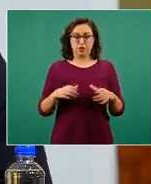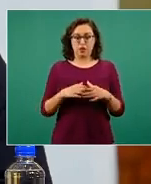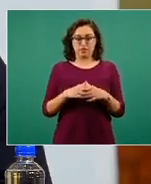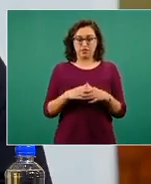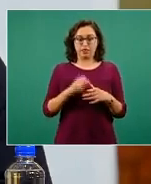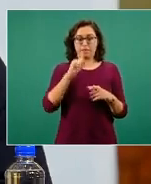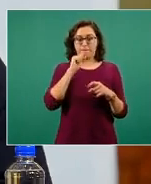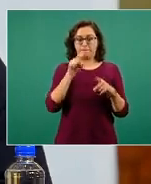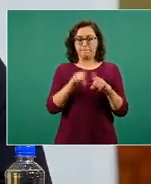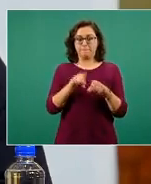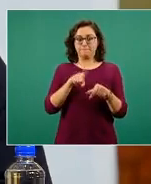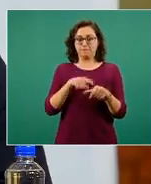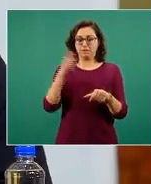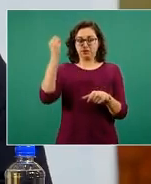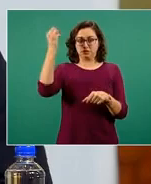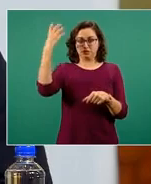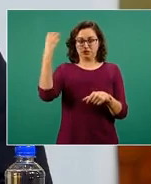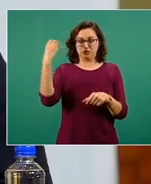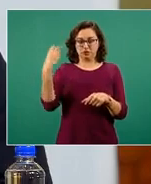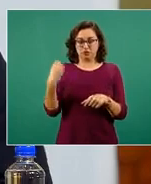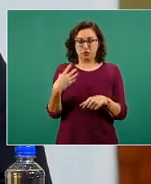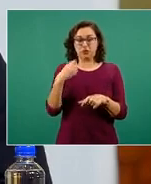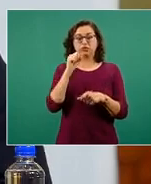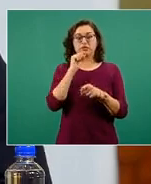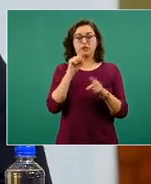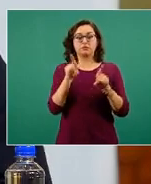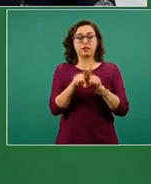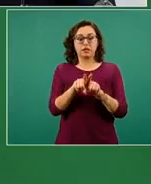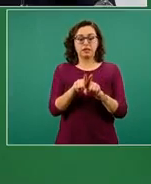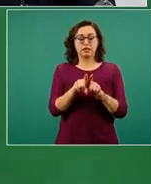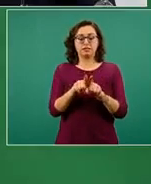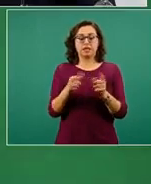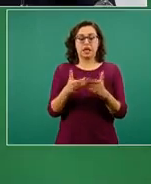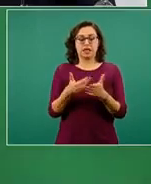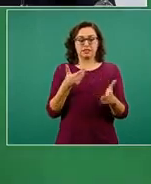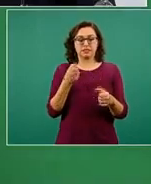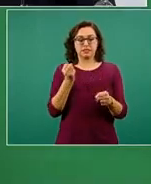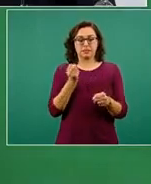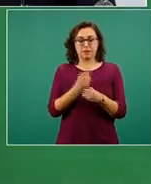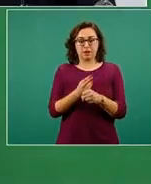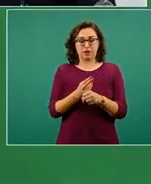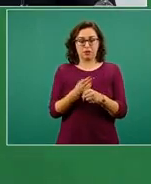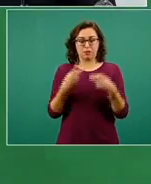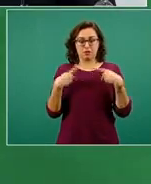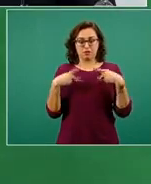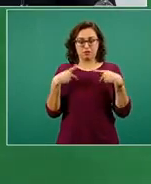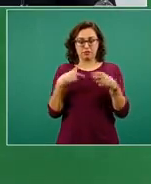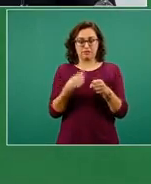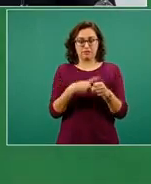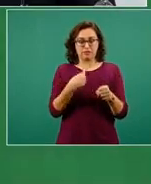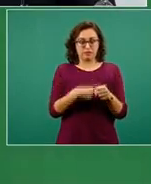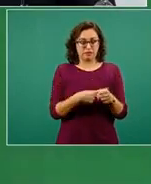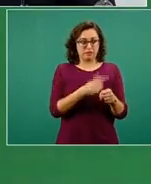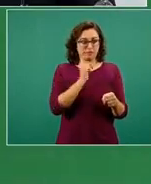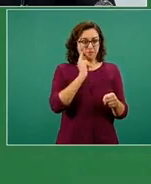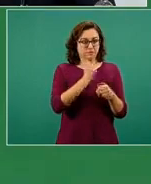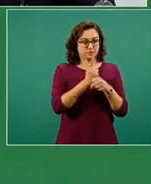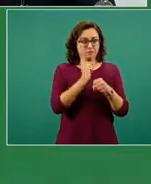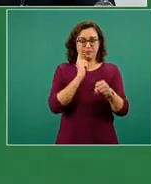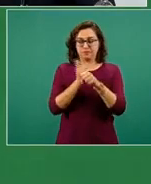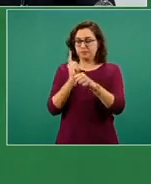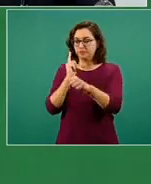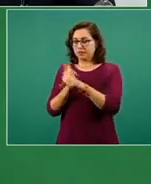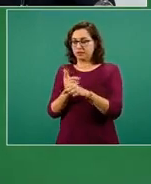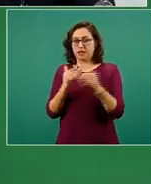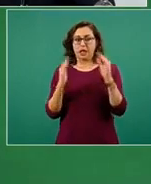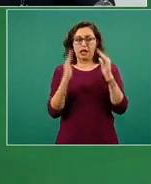también el semáforo de riesgo COVID, sino también con la identificación oportuna de casos, obviamente el resguardo domiciliario de los